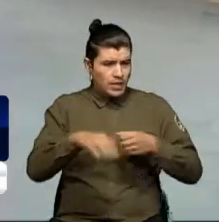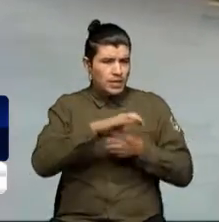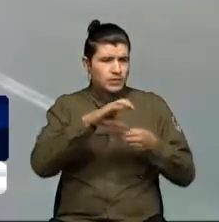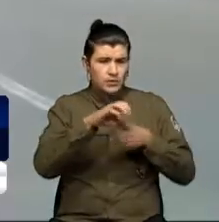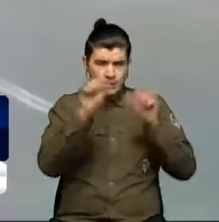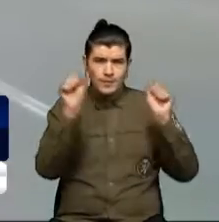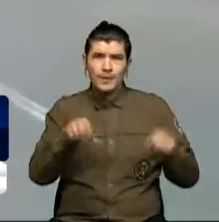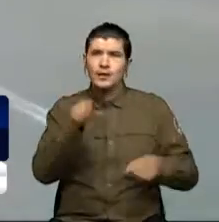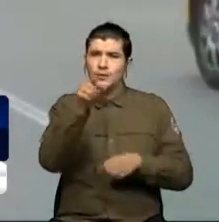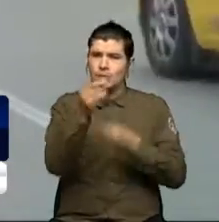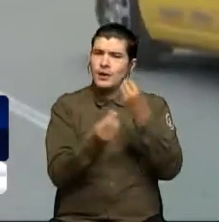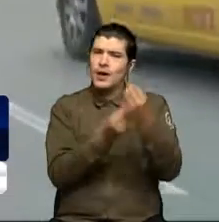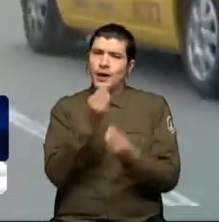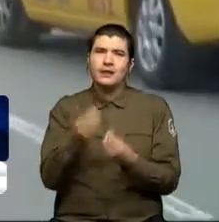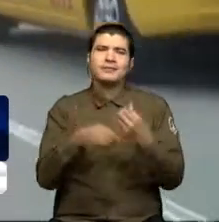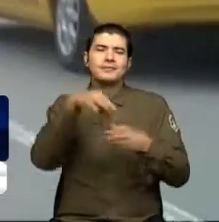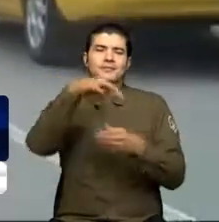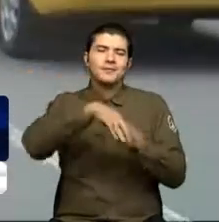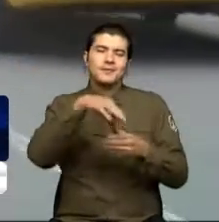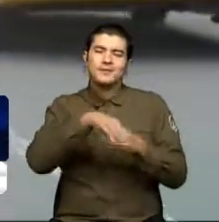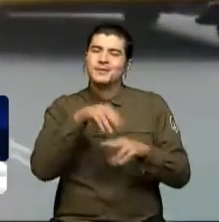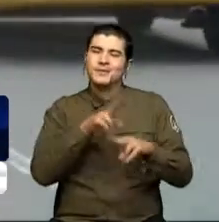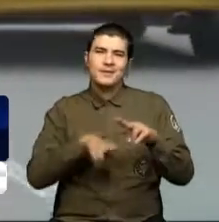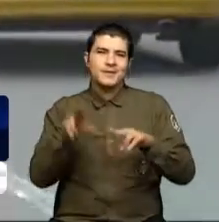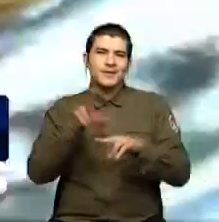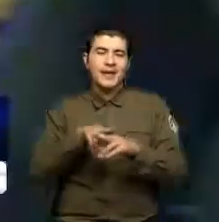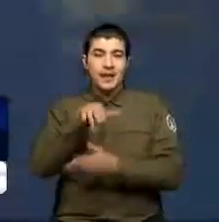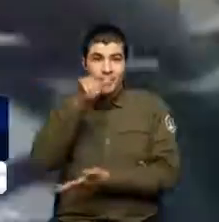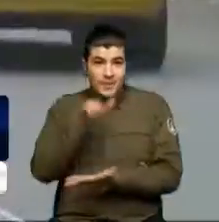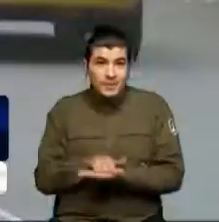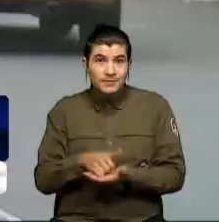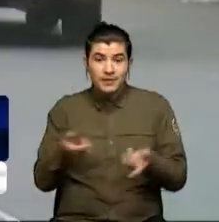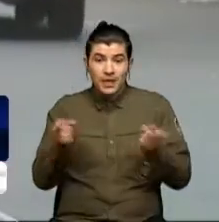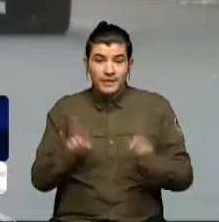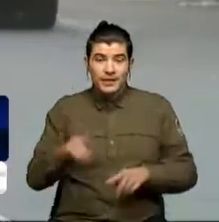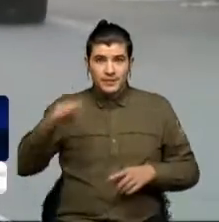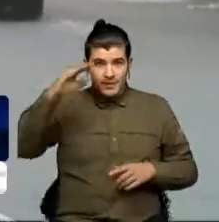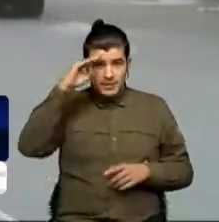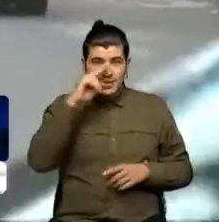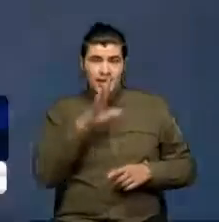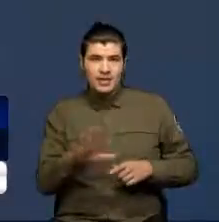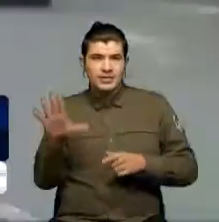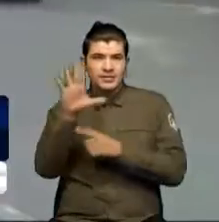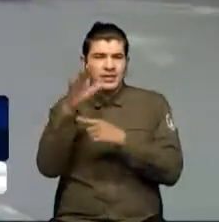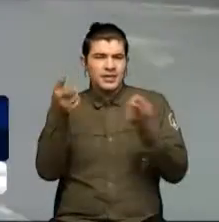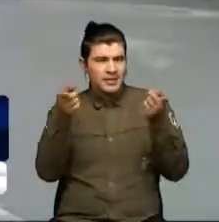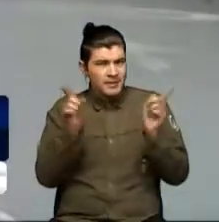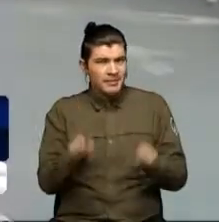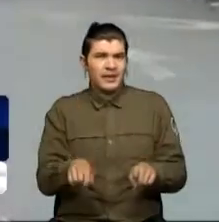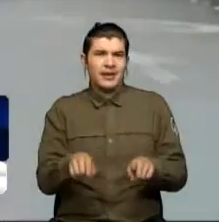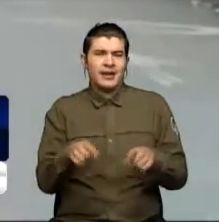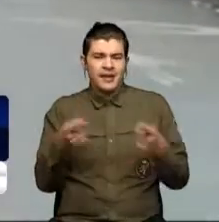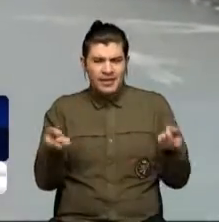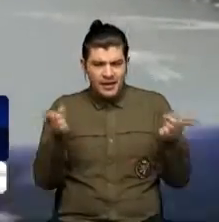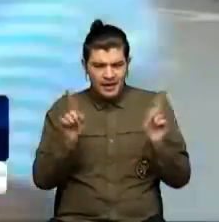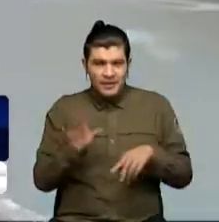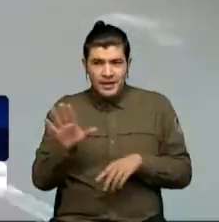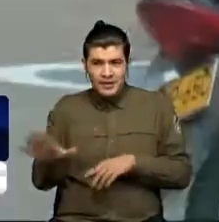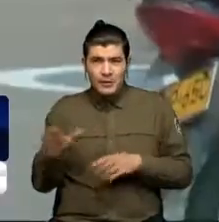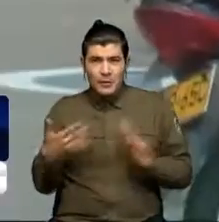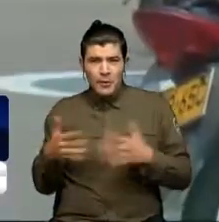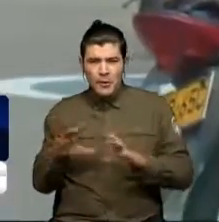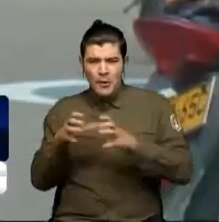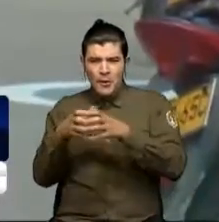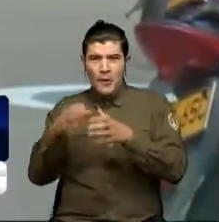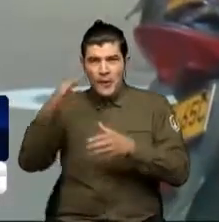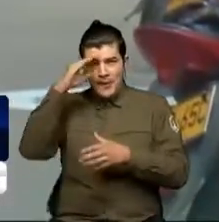que puedan realizar estas elecciones populares. De igual forma, la Policía Nacional también dispuso de los uniformados, son cerca